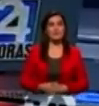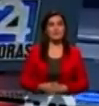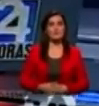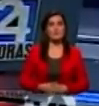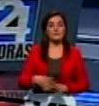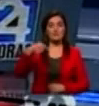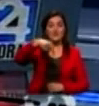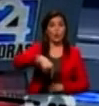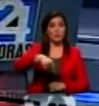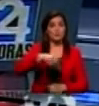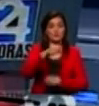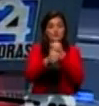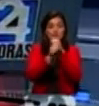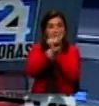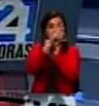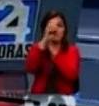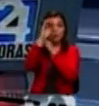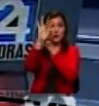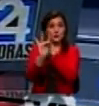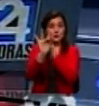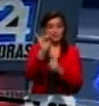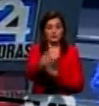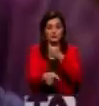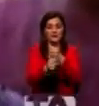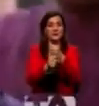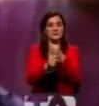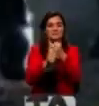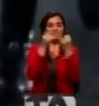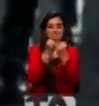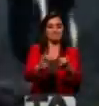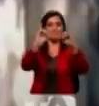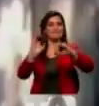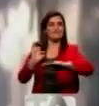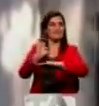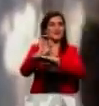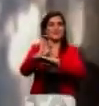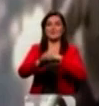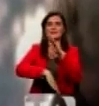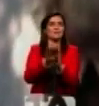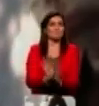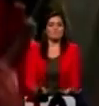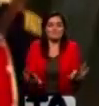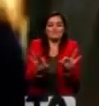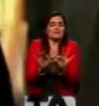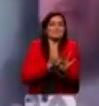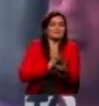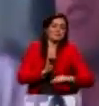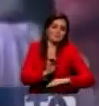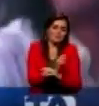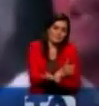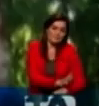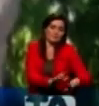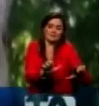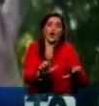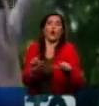Hoy se conmemoran 208 años del primer grito de la independencia, uno de los hitos más importantes para alcanzar la libertad cuando un grupo